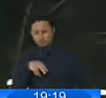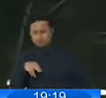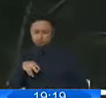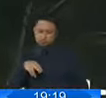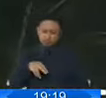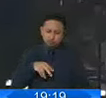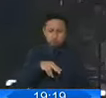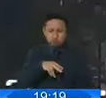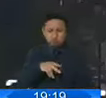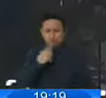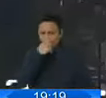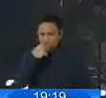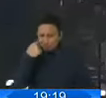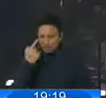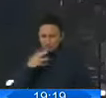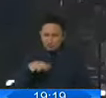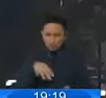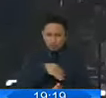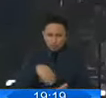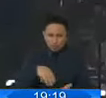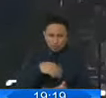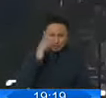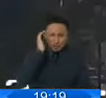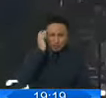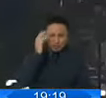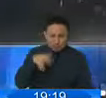puente de Gualo, ubicado sobre la Simón Bolívar.